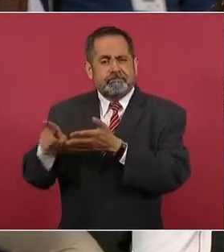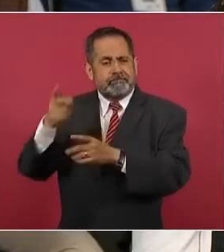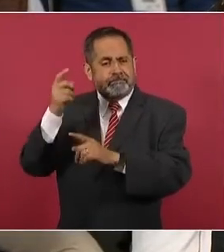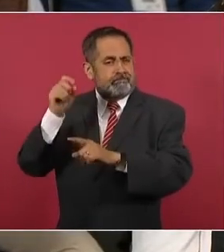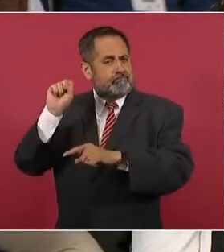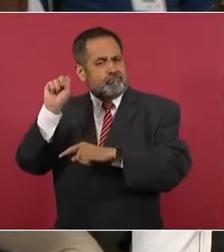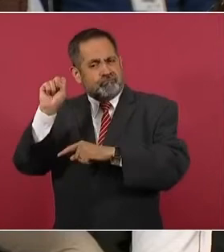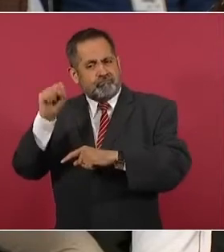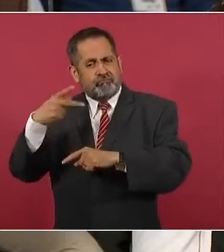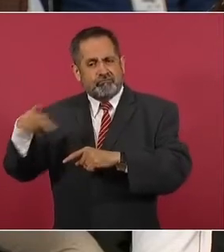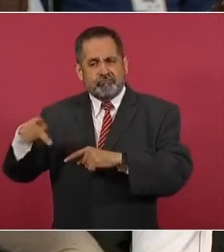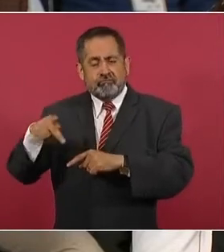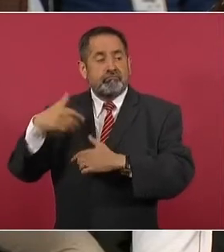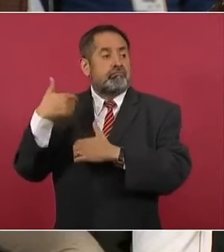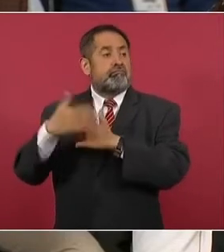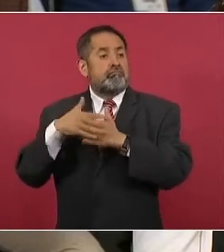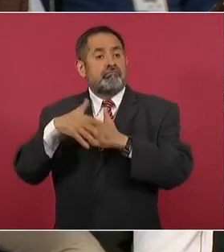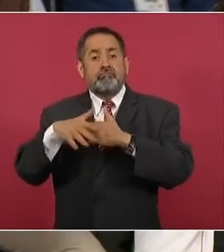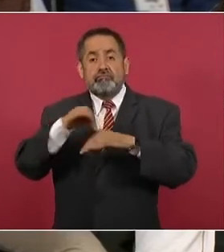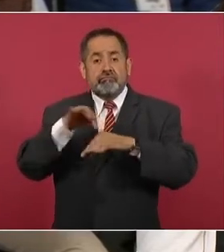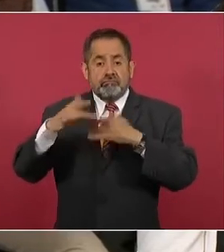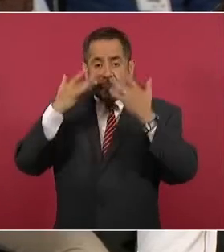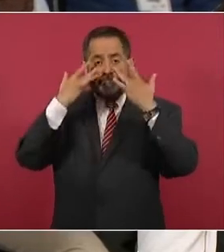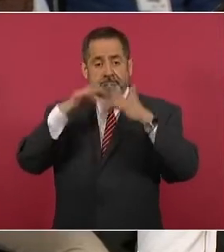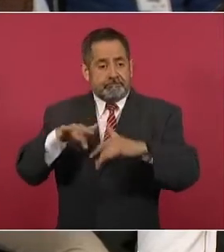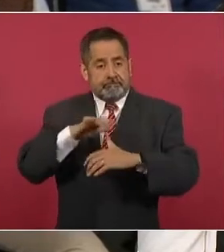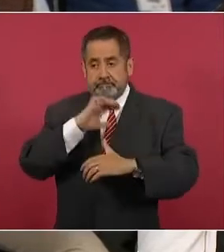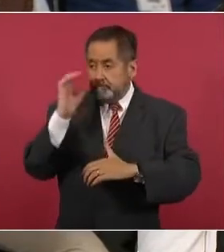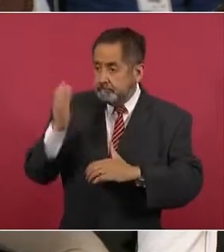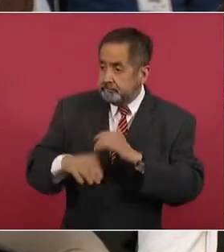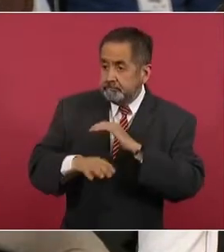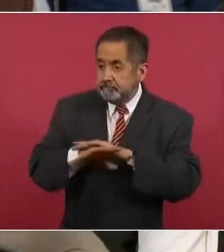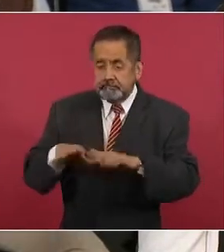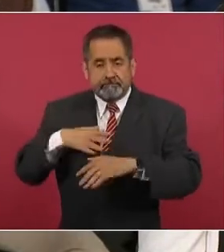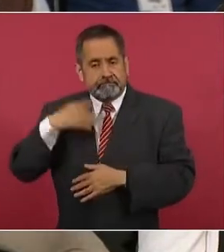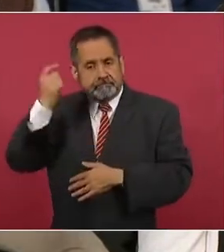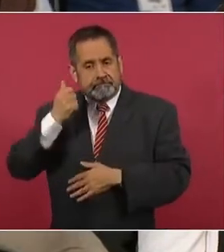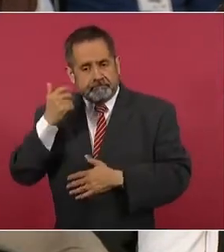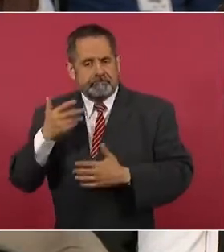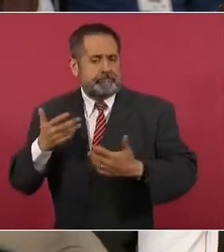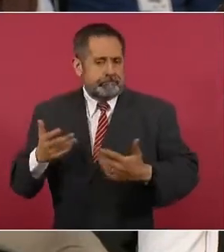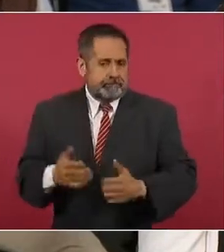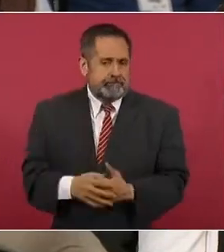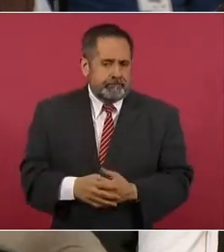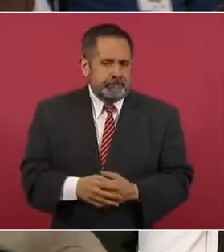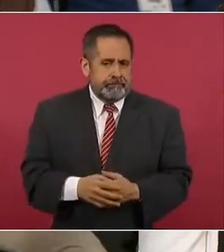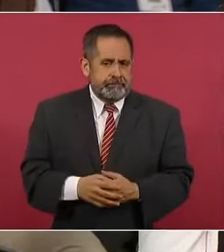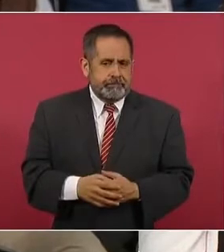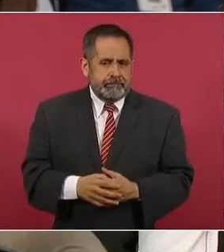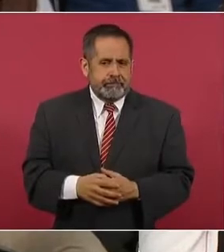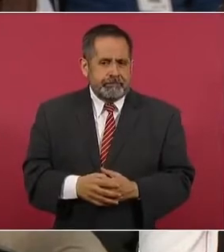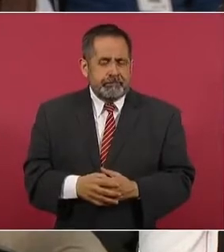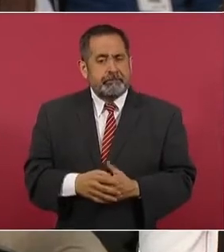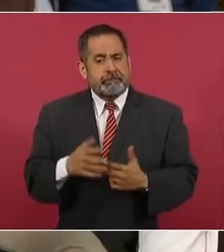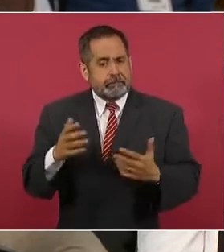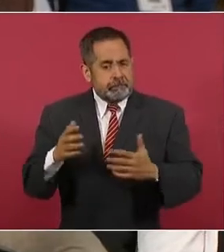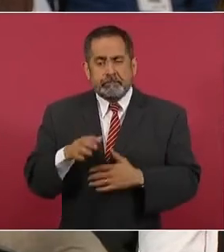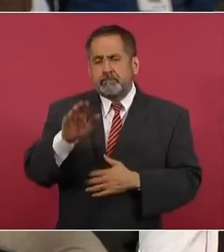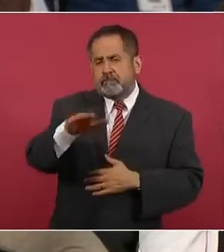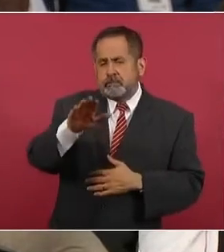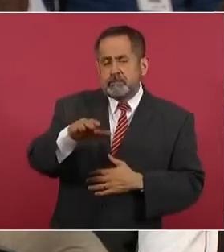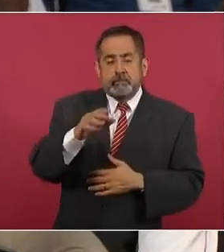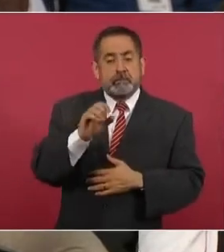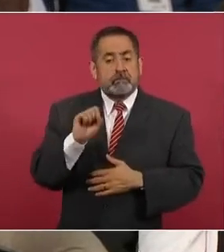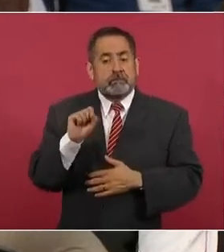de trabajadores que han entregado lo mejor de su vida. Señor presidente, atendió el subsecretario